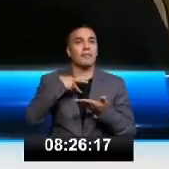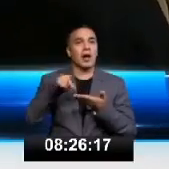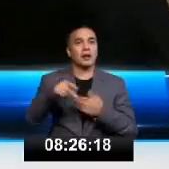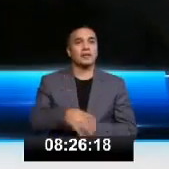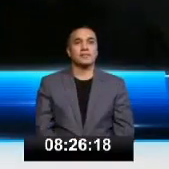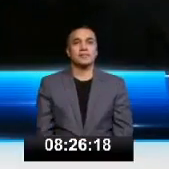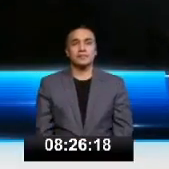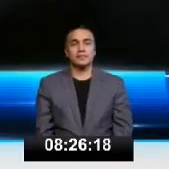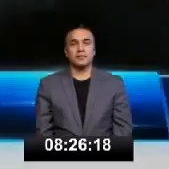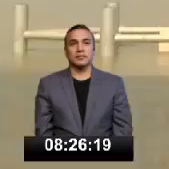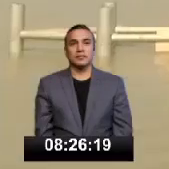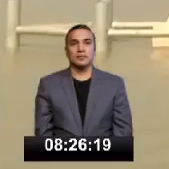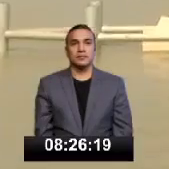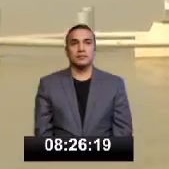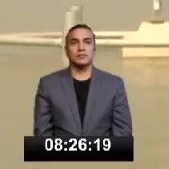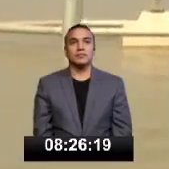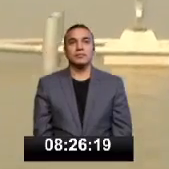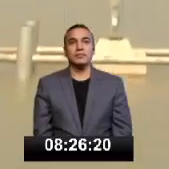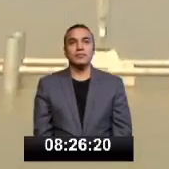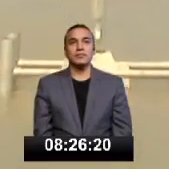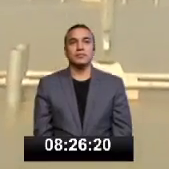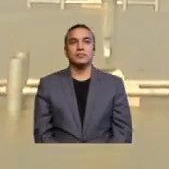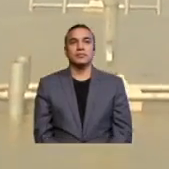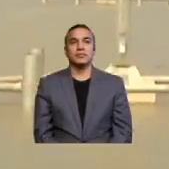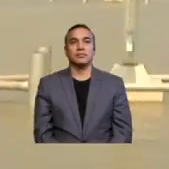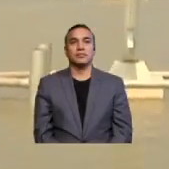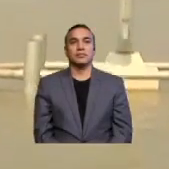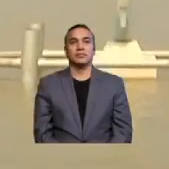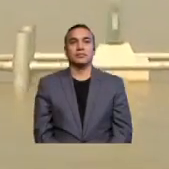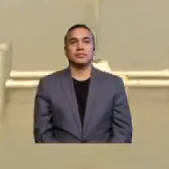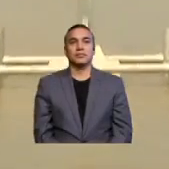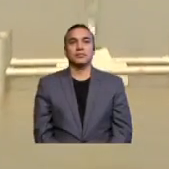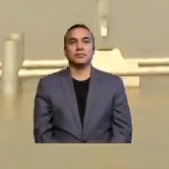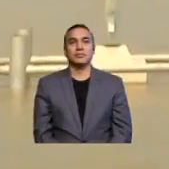$134 millones. Stalin Vaquerizo, TC Televisión.